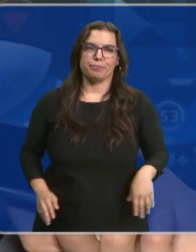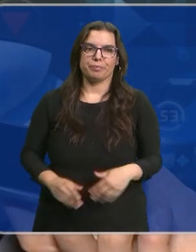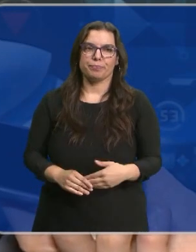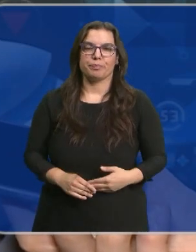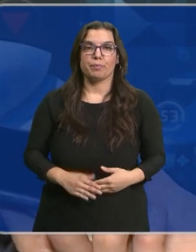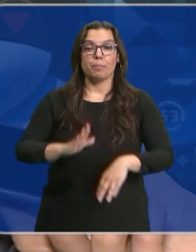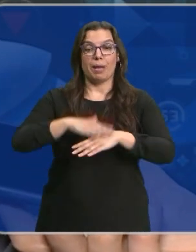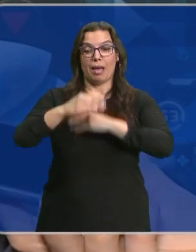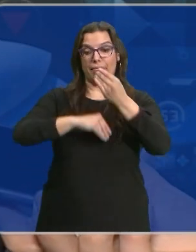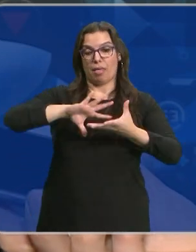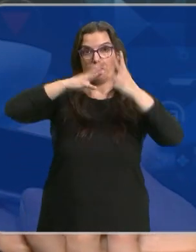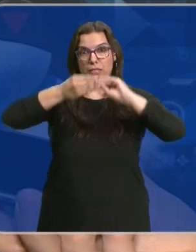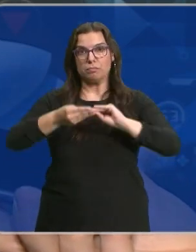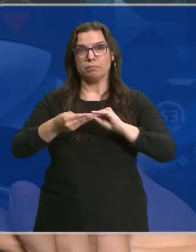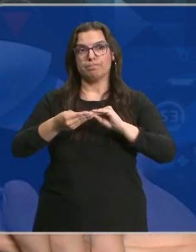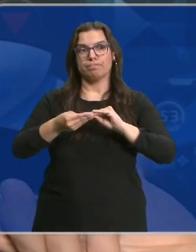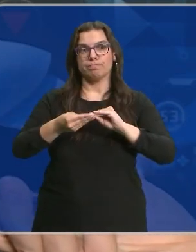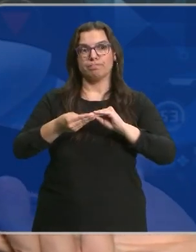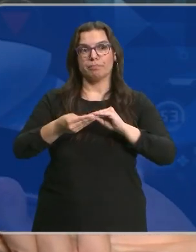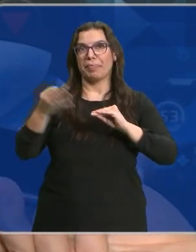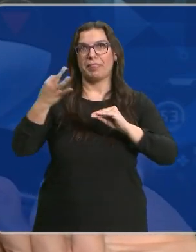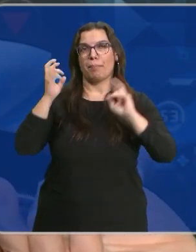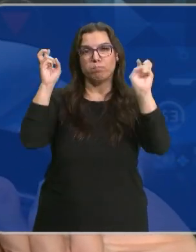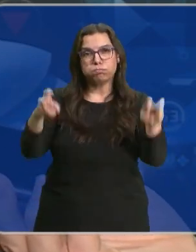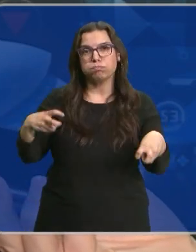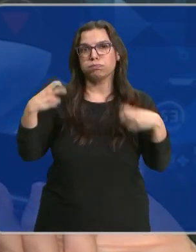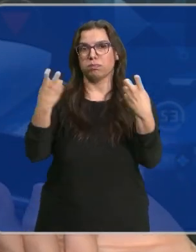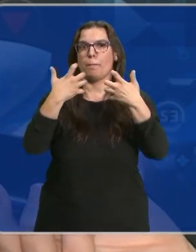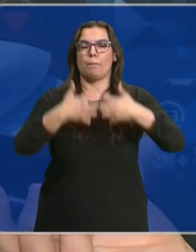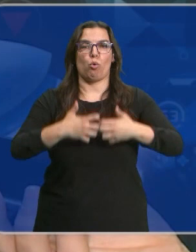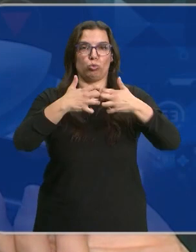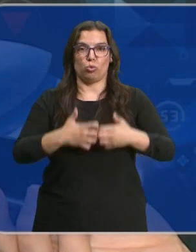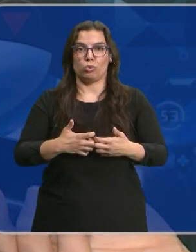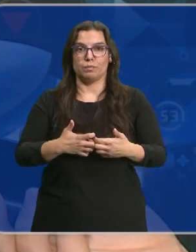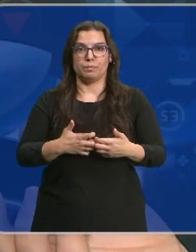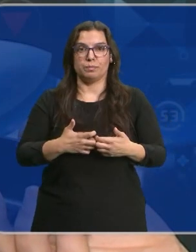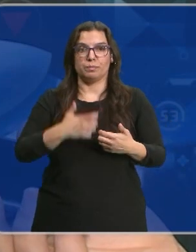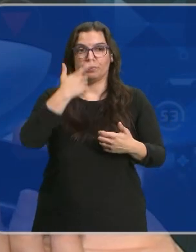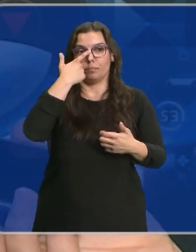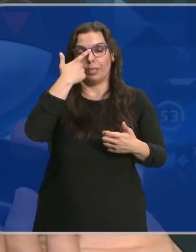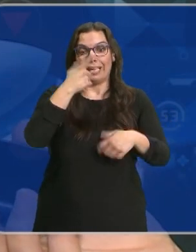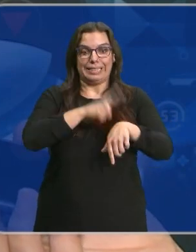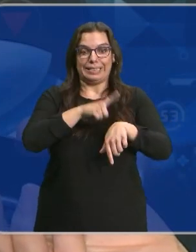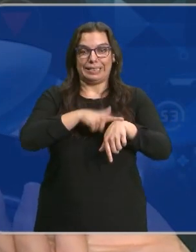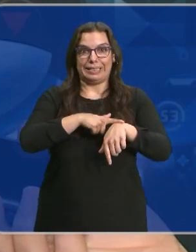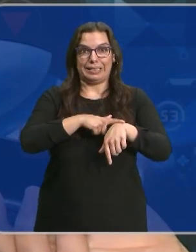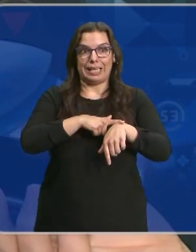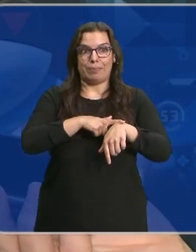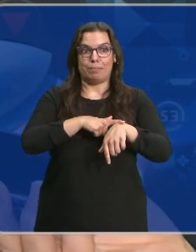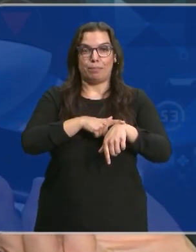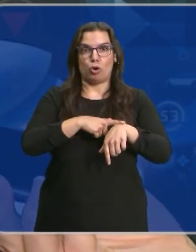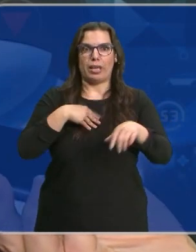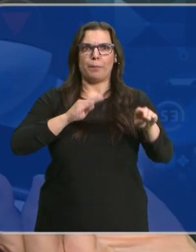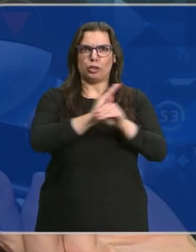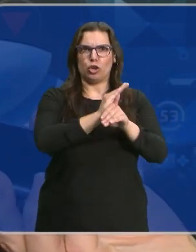Para hacerlo hay que transformar los motores y no da tiempo a amortizar esas